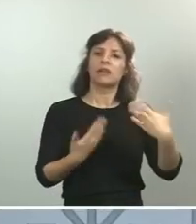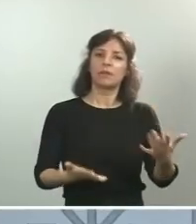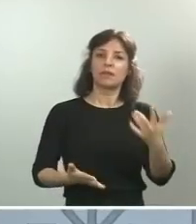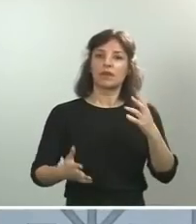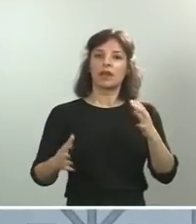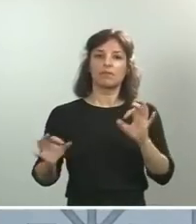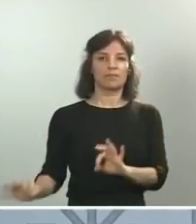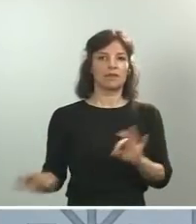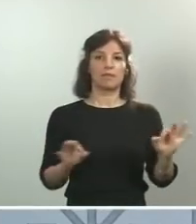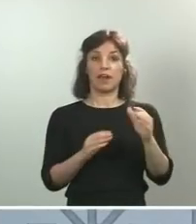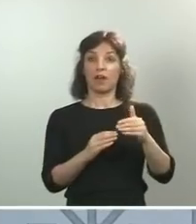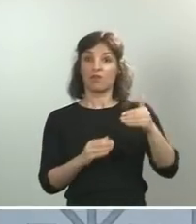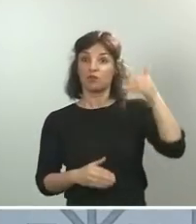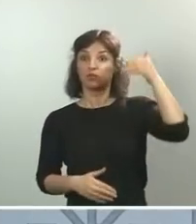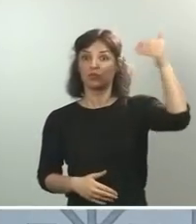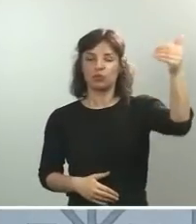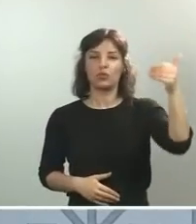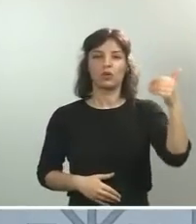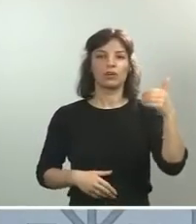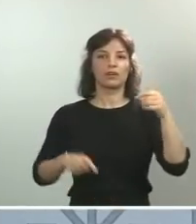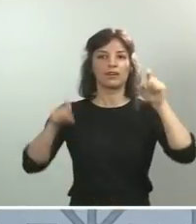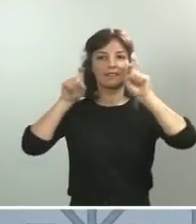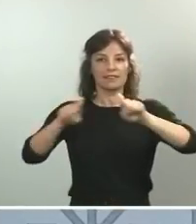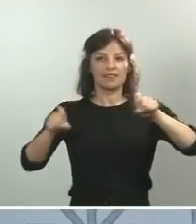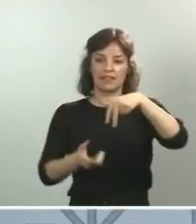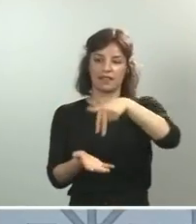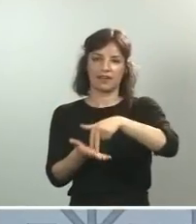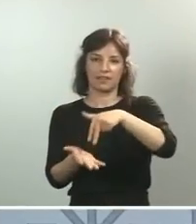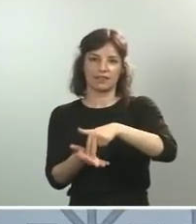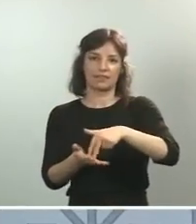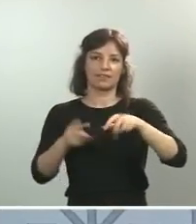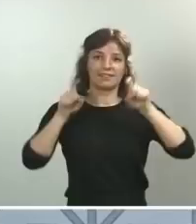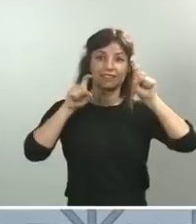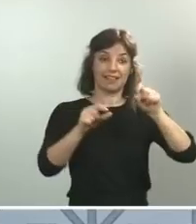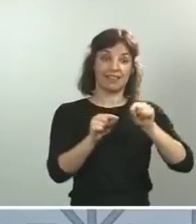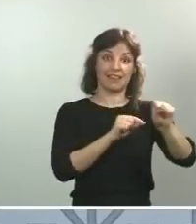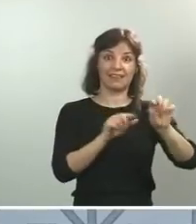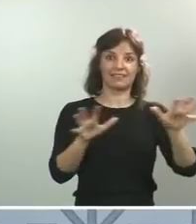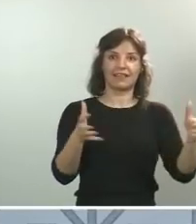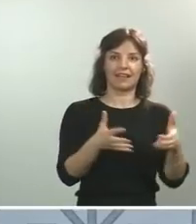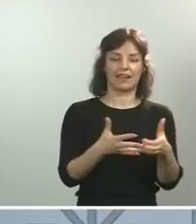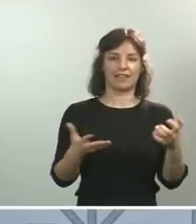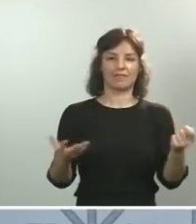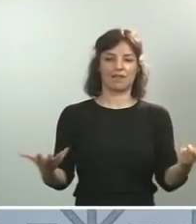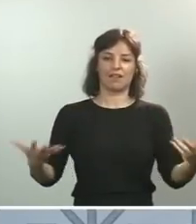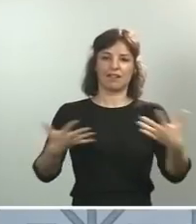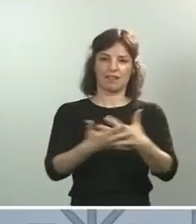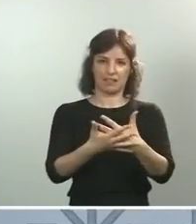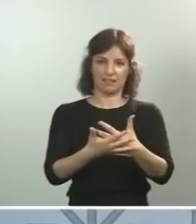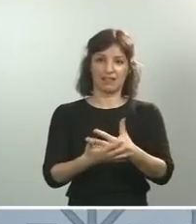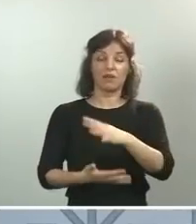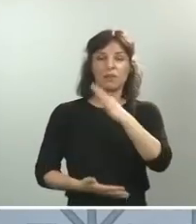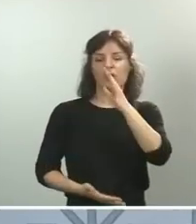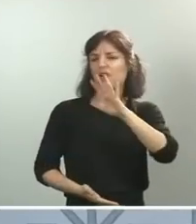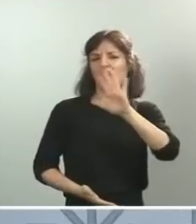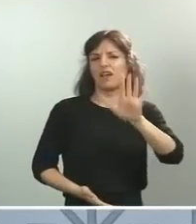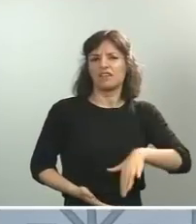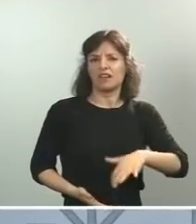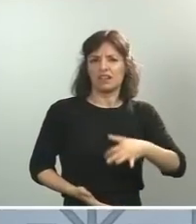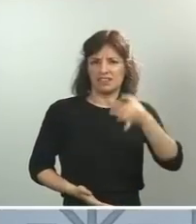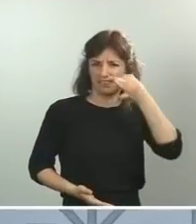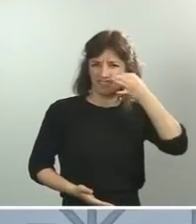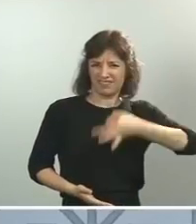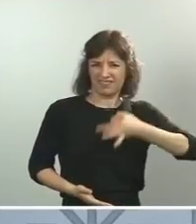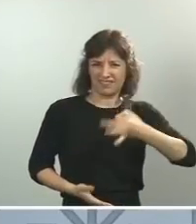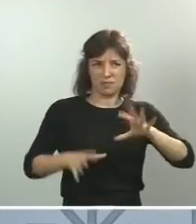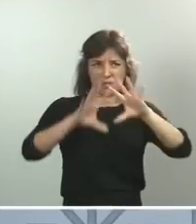presenciales y las enseñanzas por internet que de todas maneras son enseñanzas que se están desarrollando en todo el